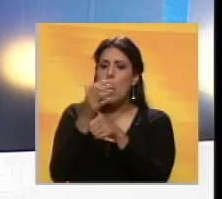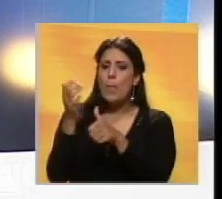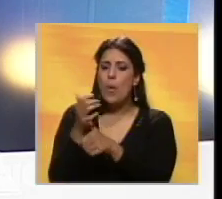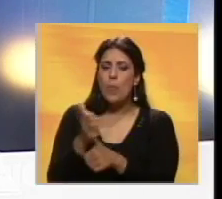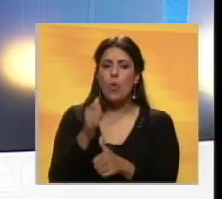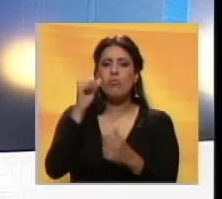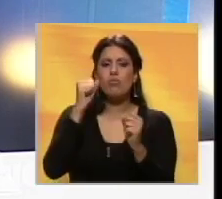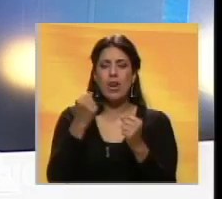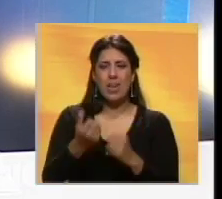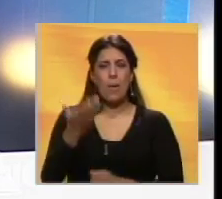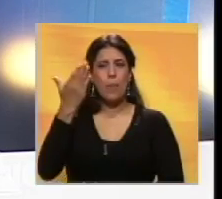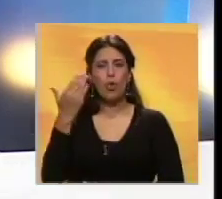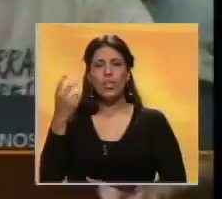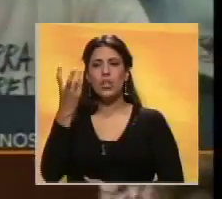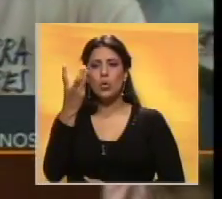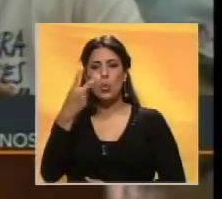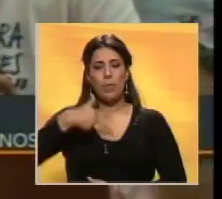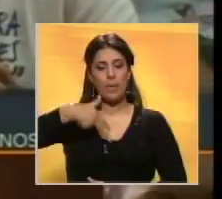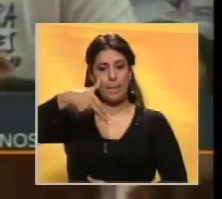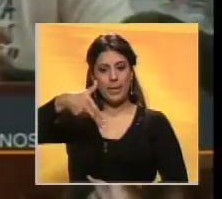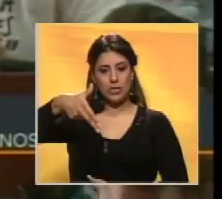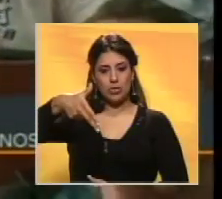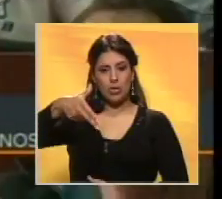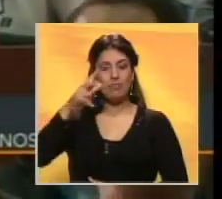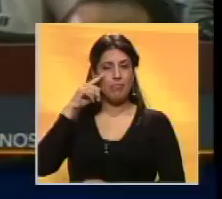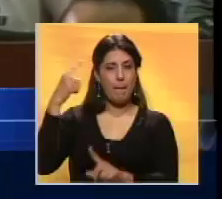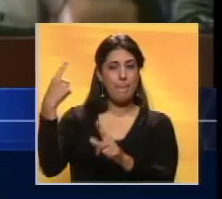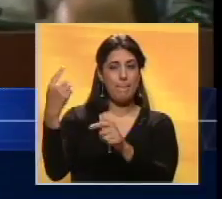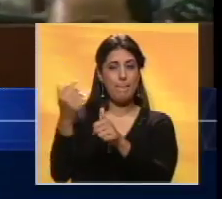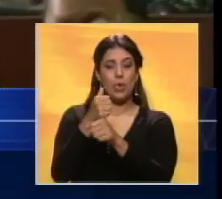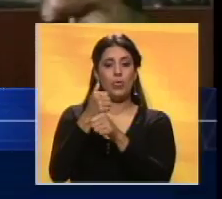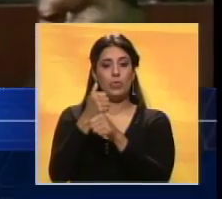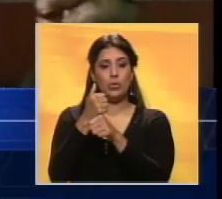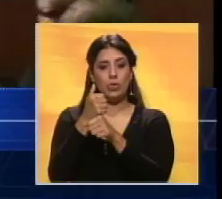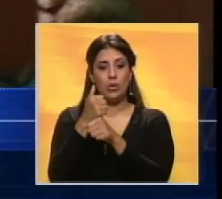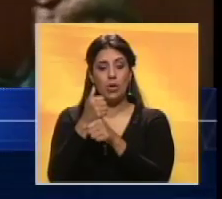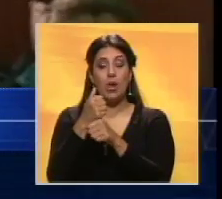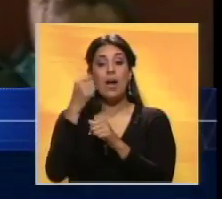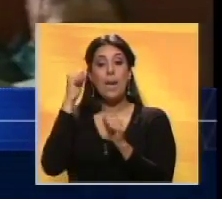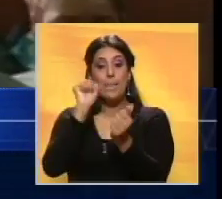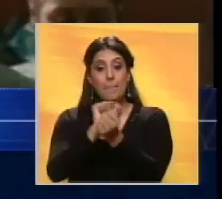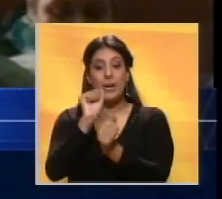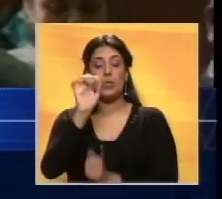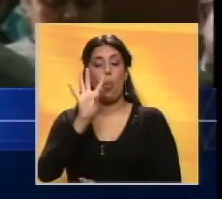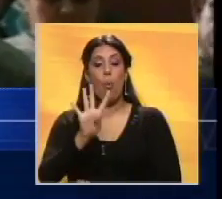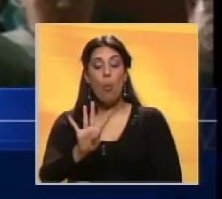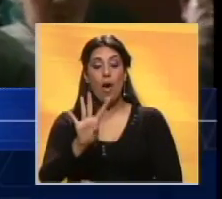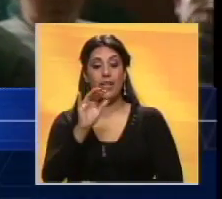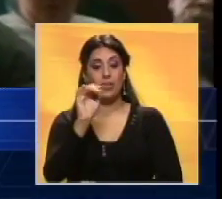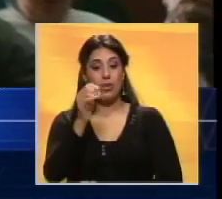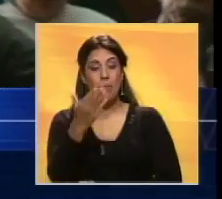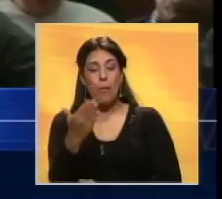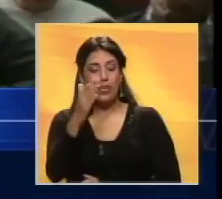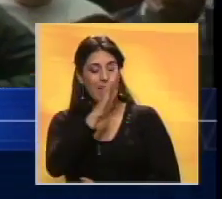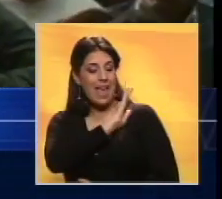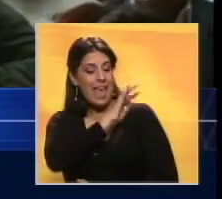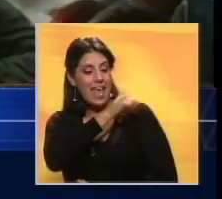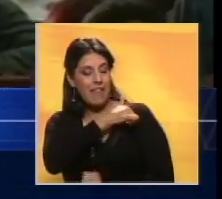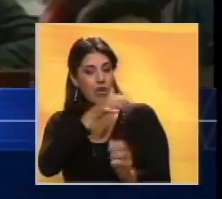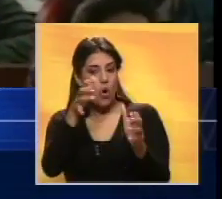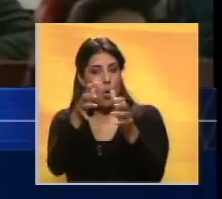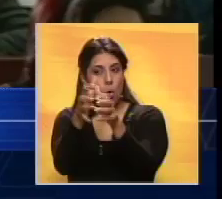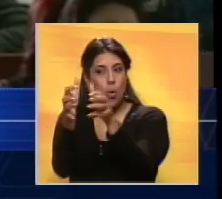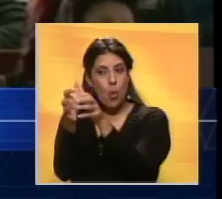un importante número de armas. Han sido capturados 4 importantes jefes de las